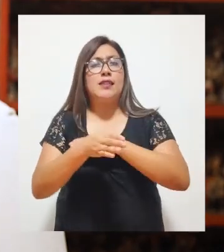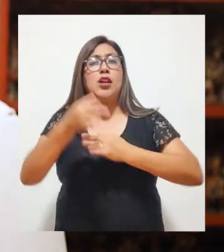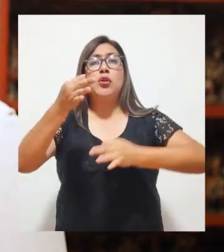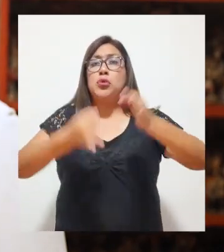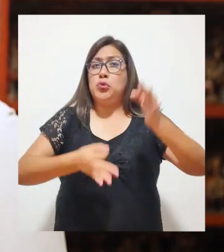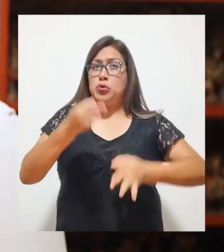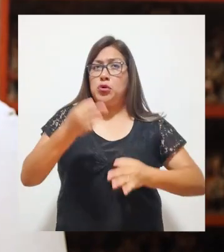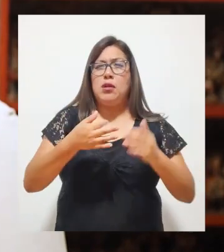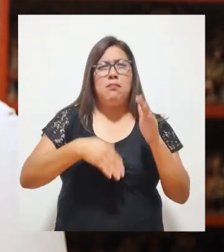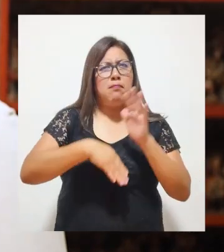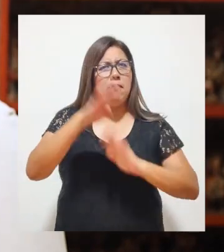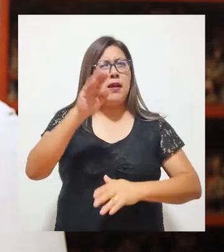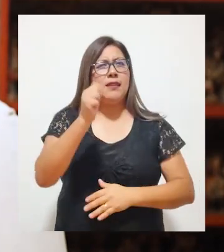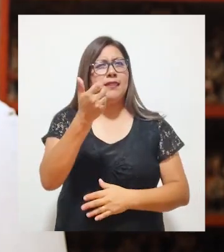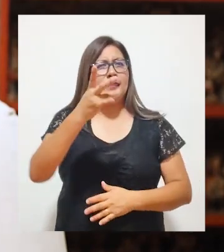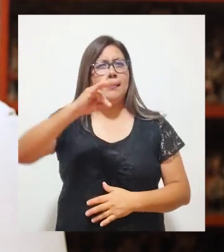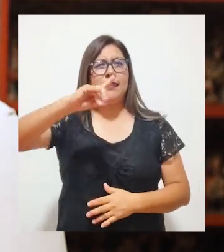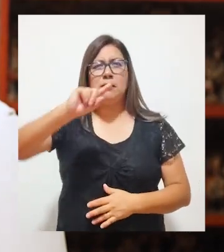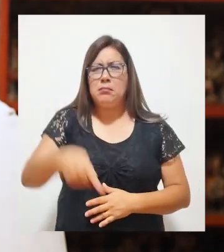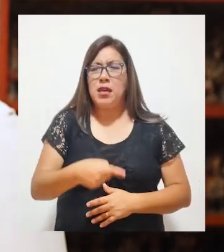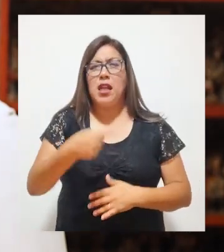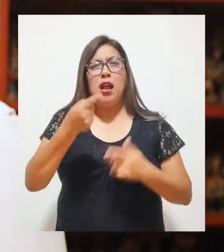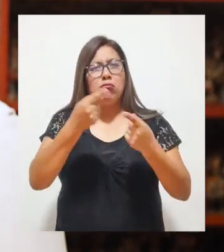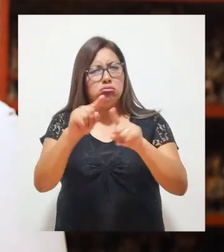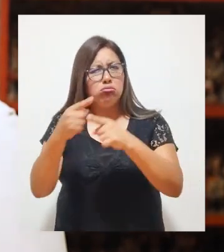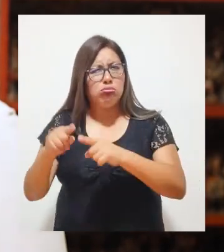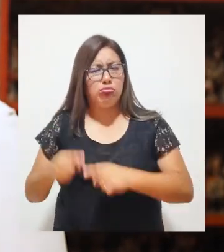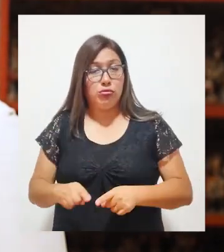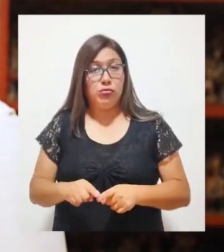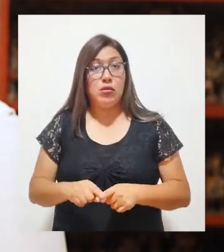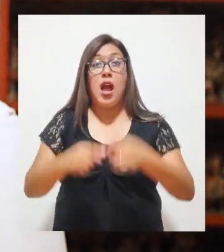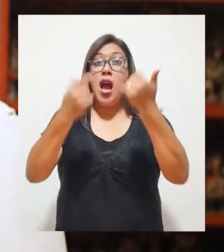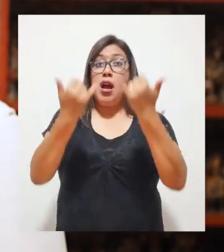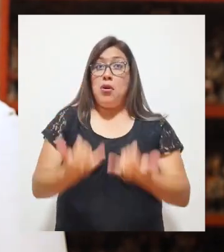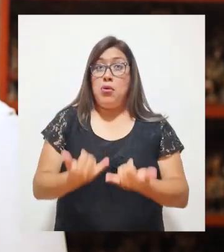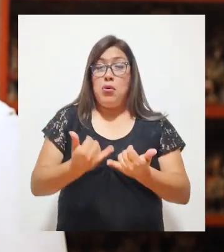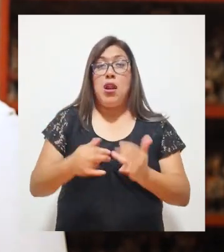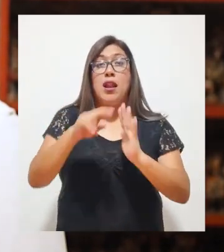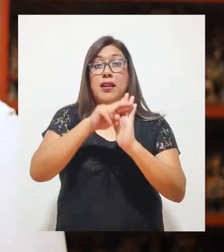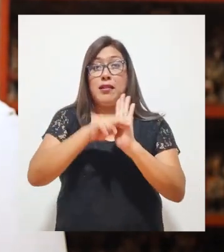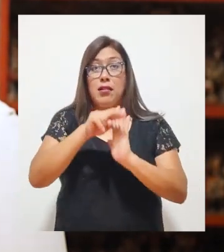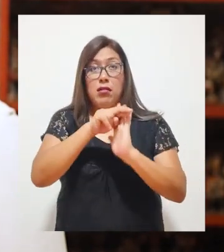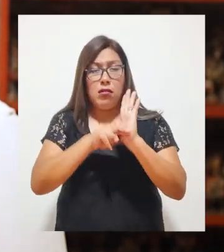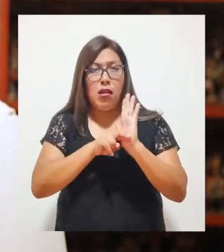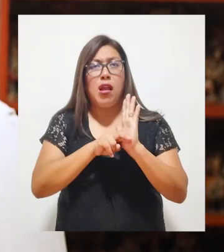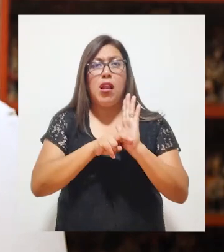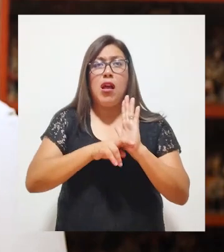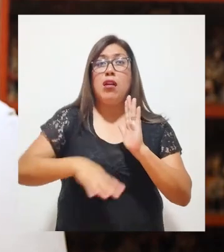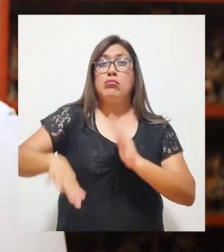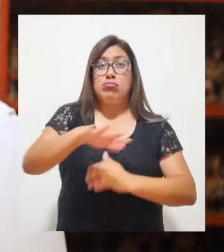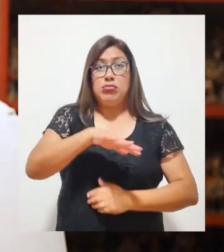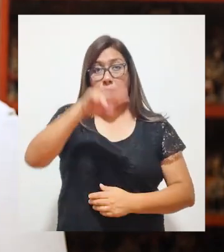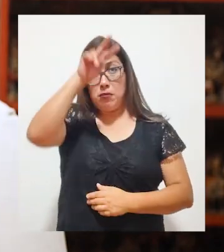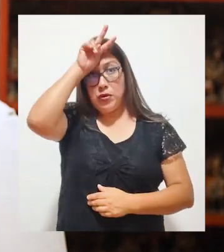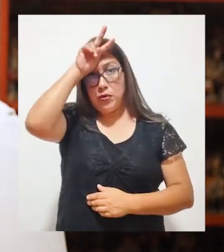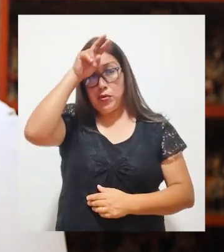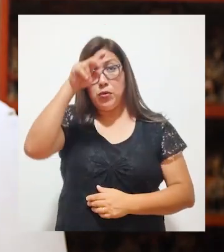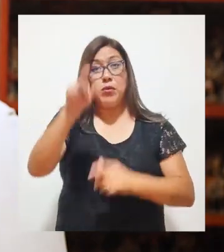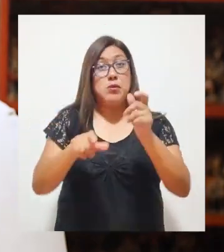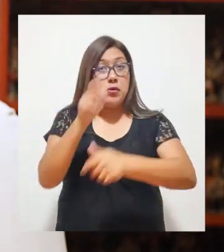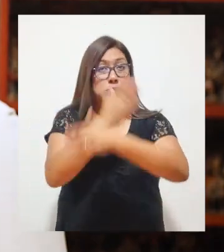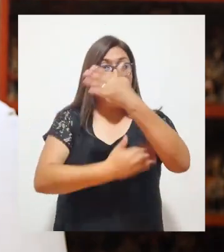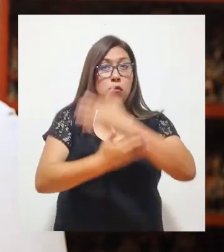a la justicia a más de 17.000 casos. Actualmente, el Registro Nacional de Personas con